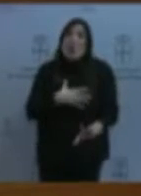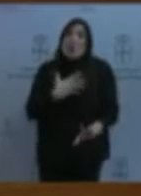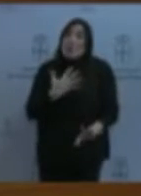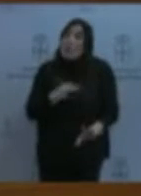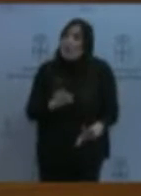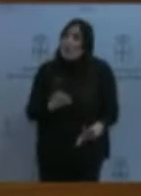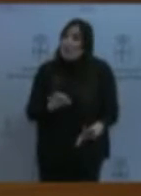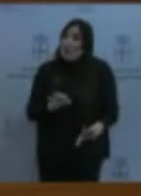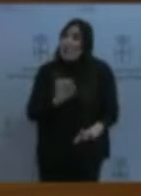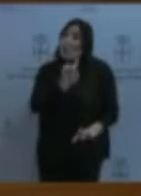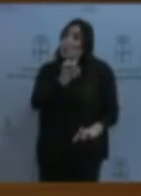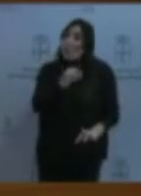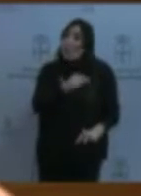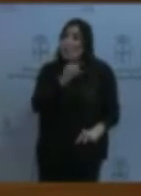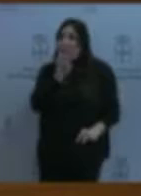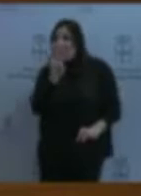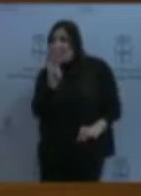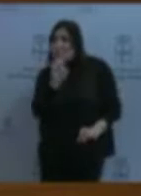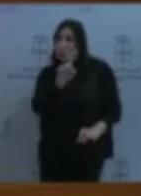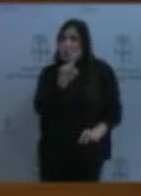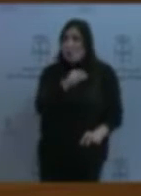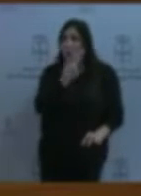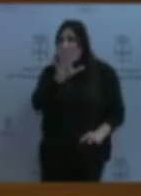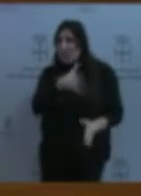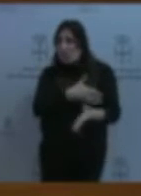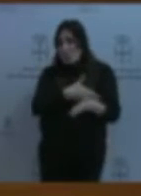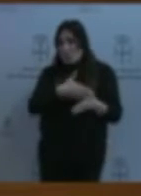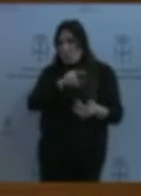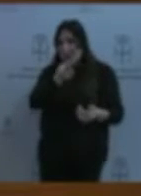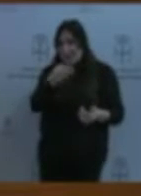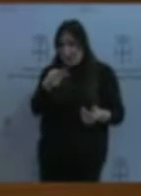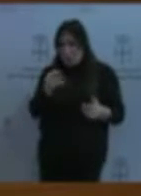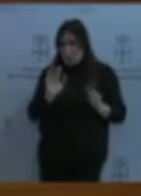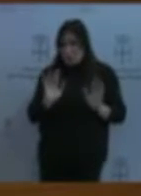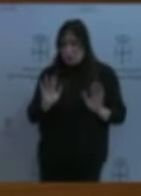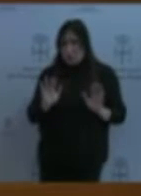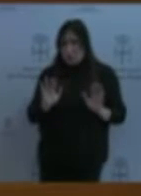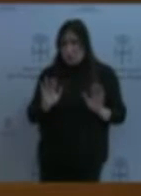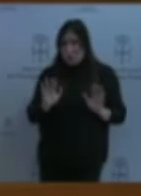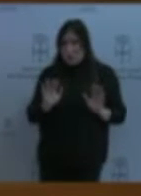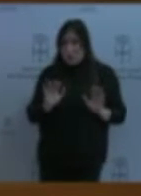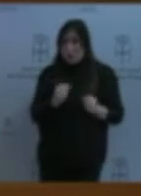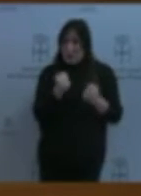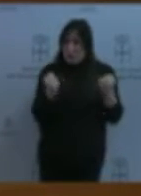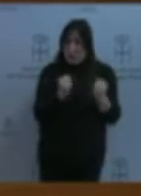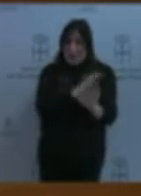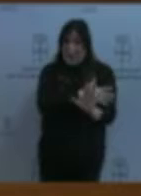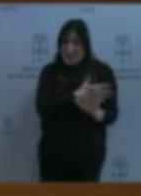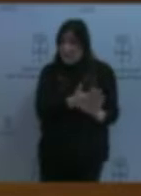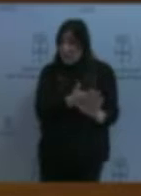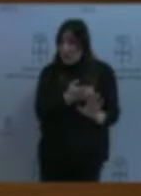1,3–1,5 millones de euros. Ya no estamos en la escala de las actuaciones que hemos hecho, tanto la emergencia como el proyecto anterior, que